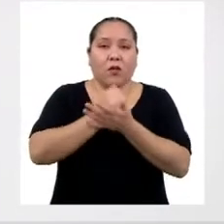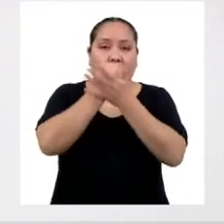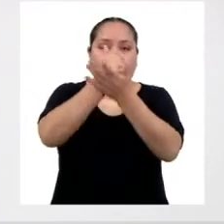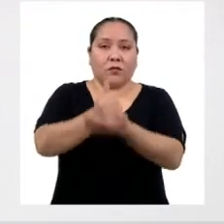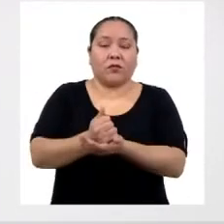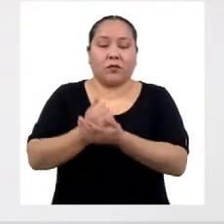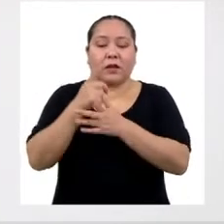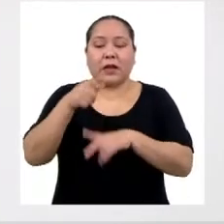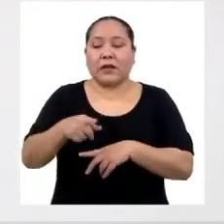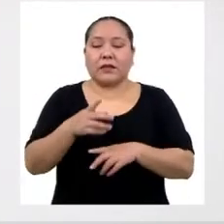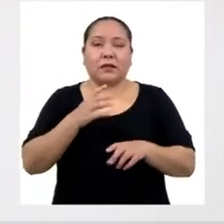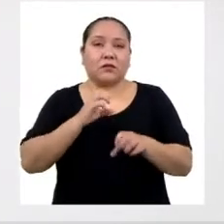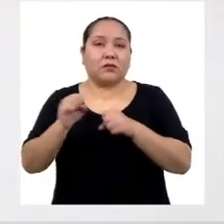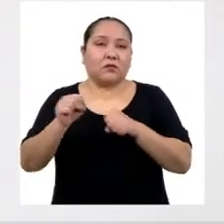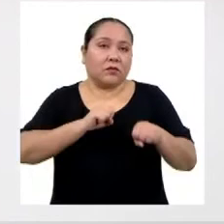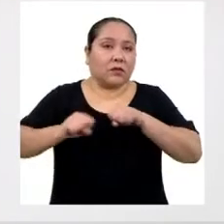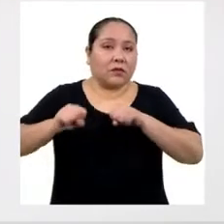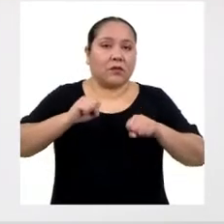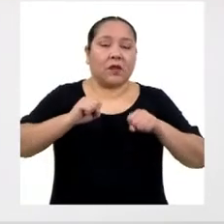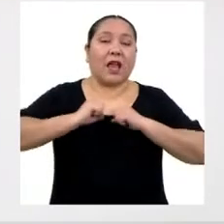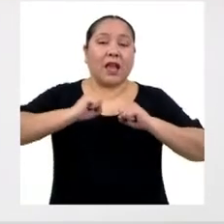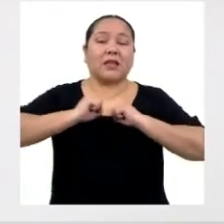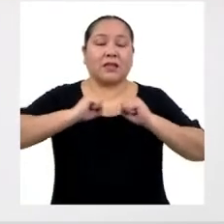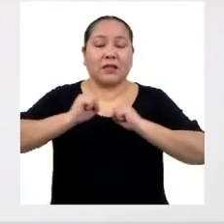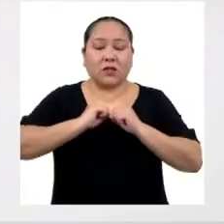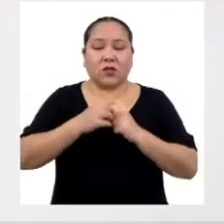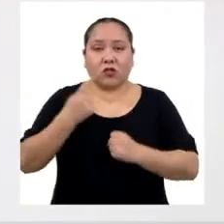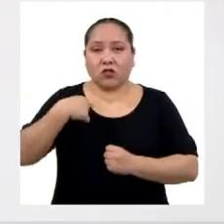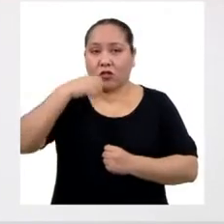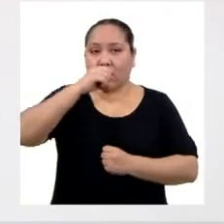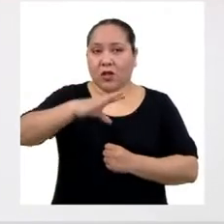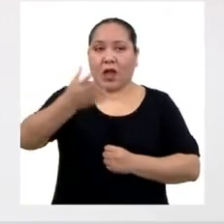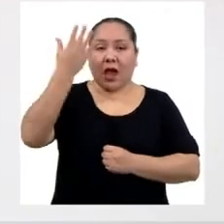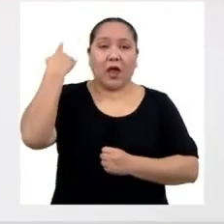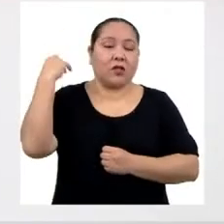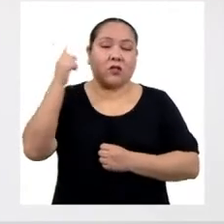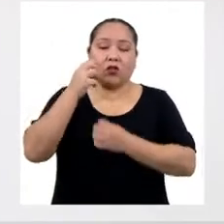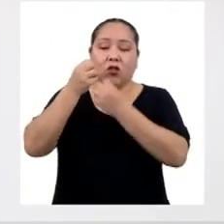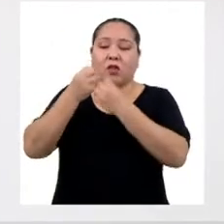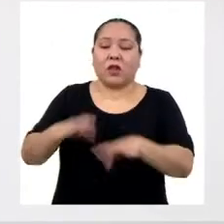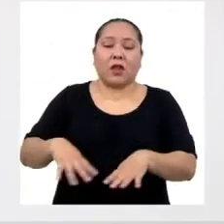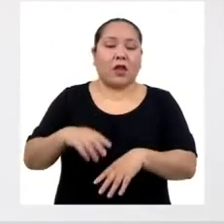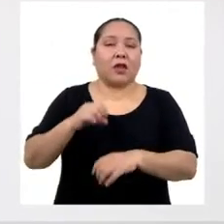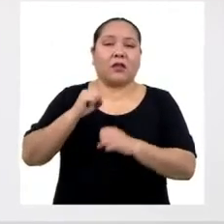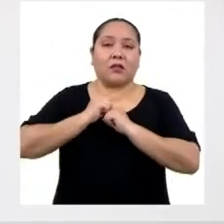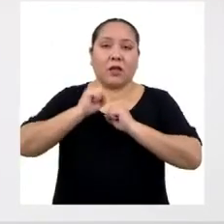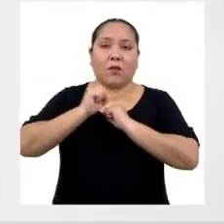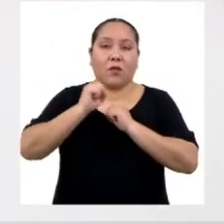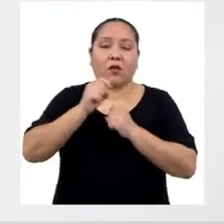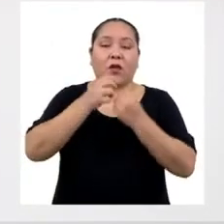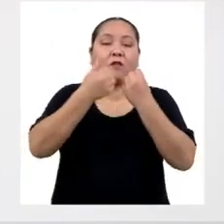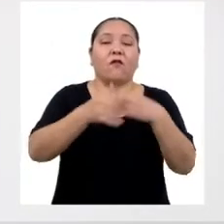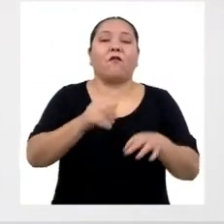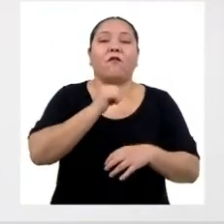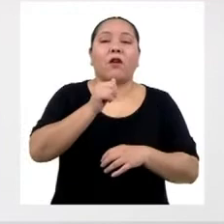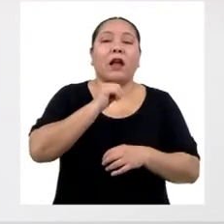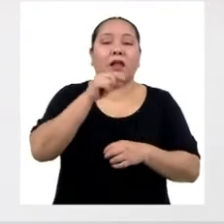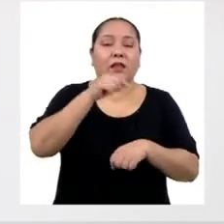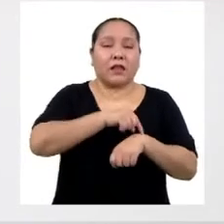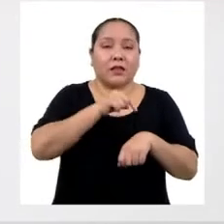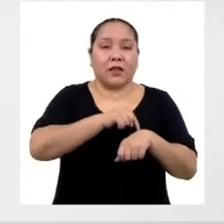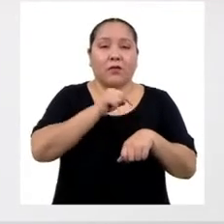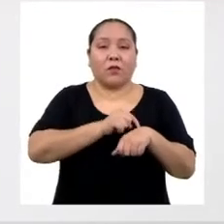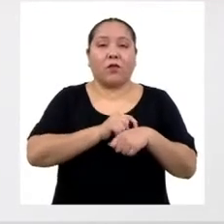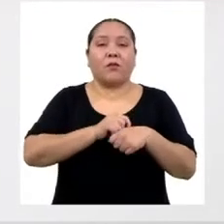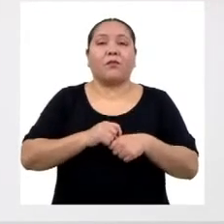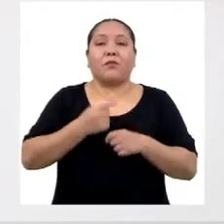una actividad física. Como te comenté, yo dejé de hacer deporte por falta de tiempo. Pero si usara las más de